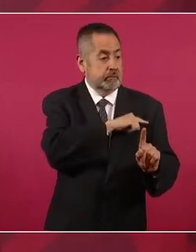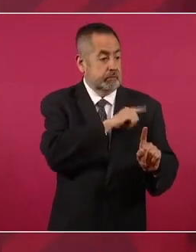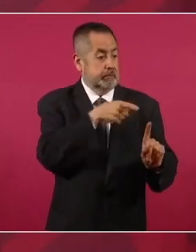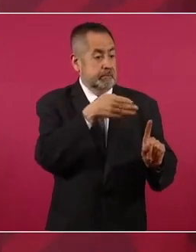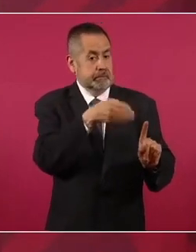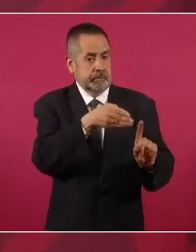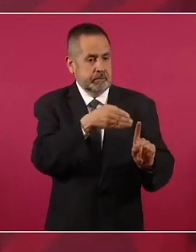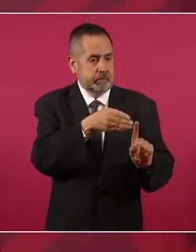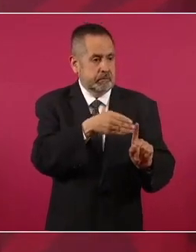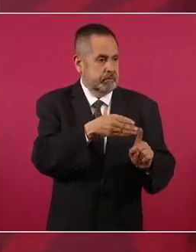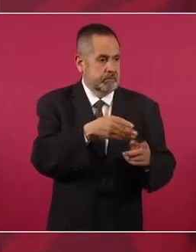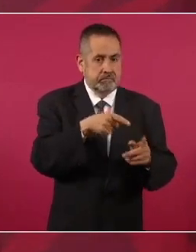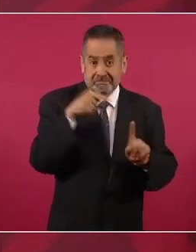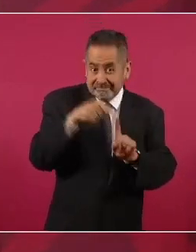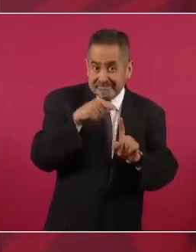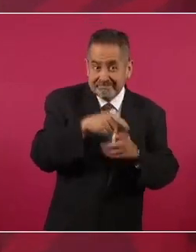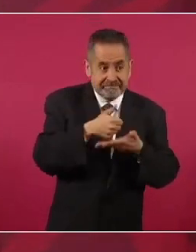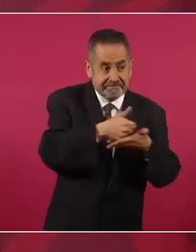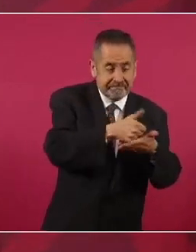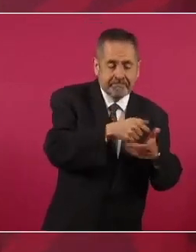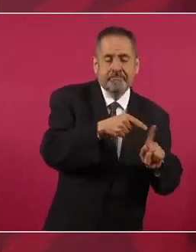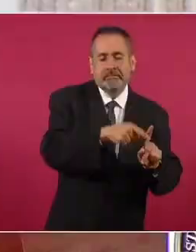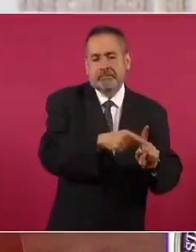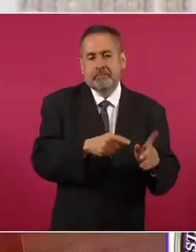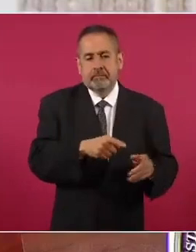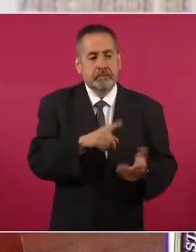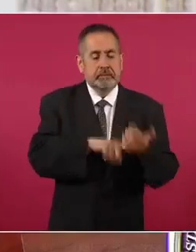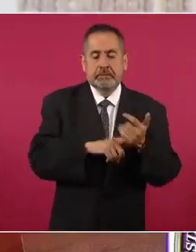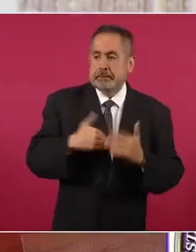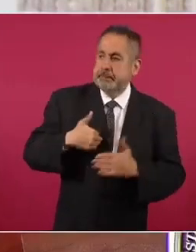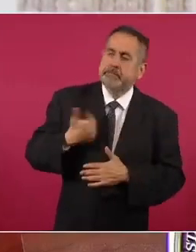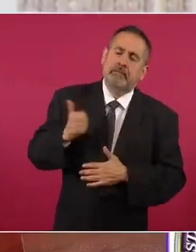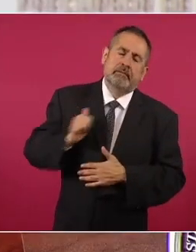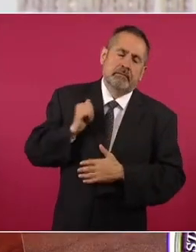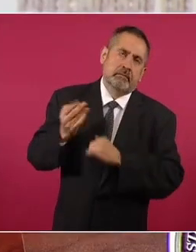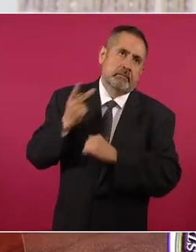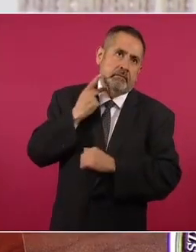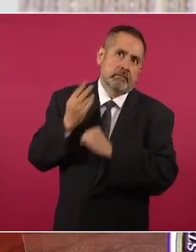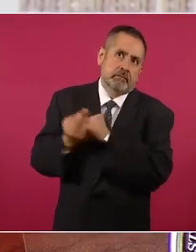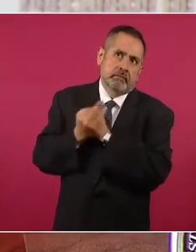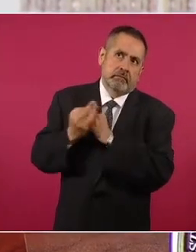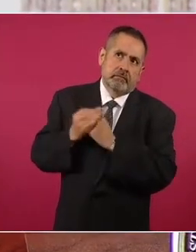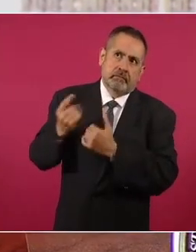y beneficiarios de la política